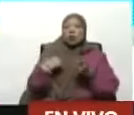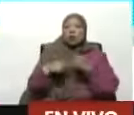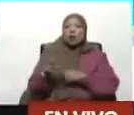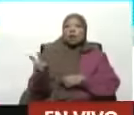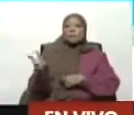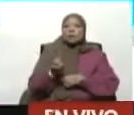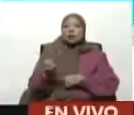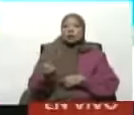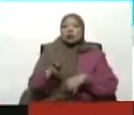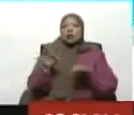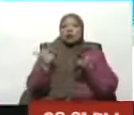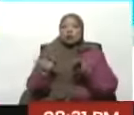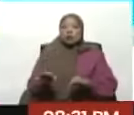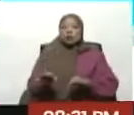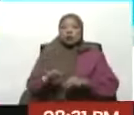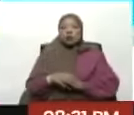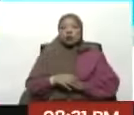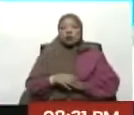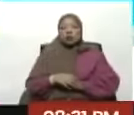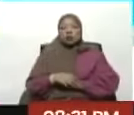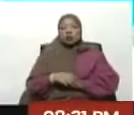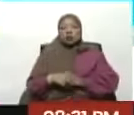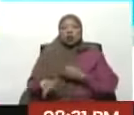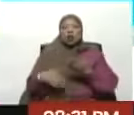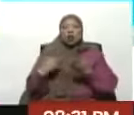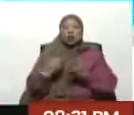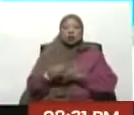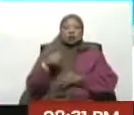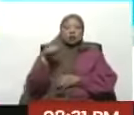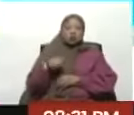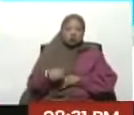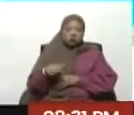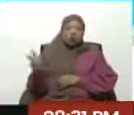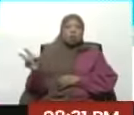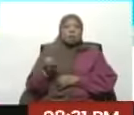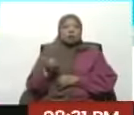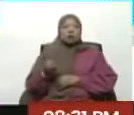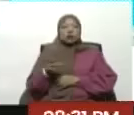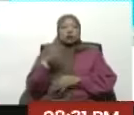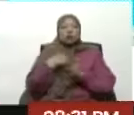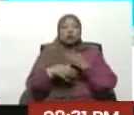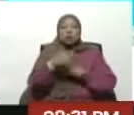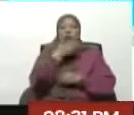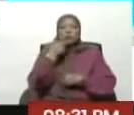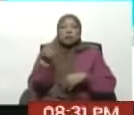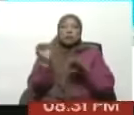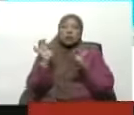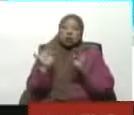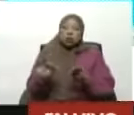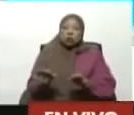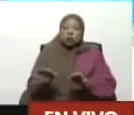segura desde Pérez Jiménez hasta aquí. Venezuela es un país cada vez más seguro,